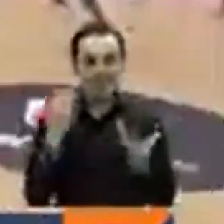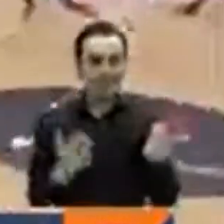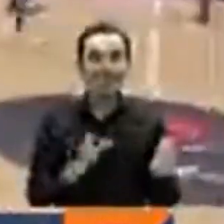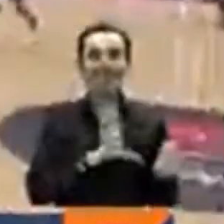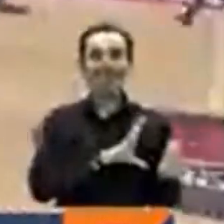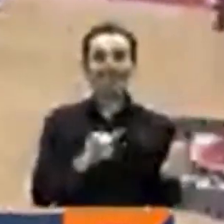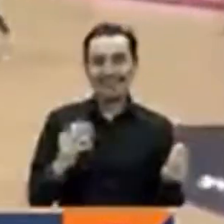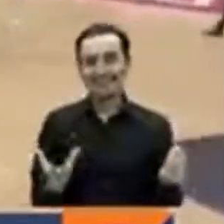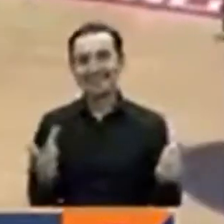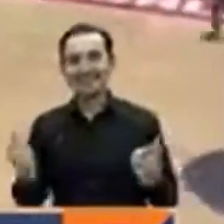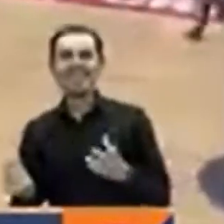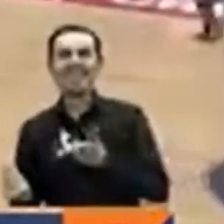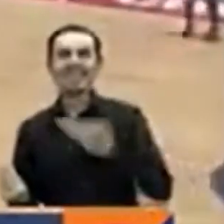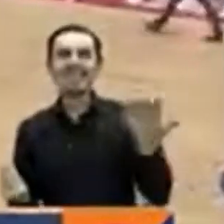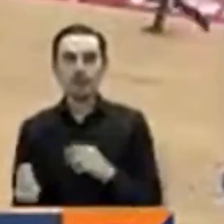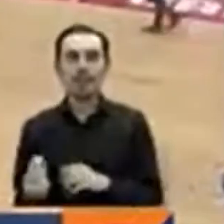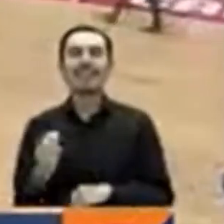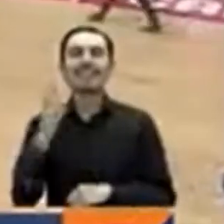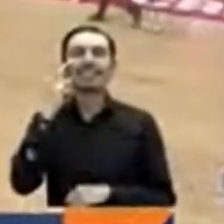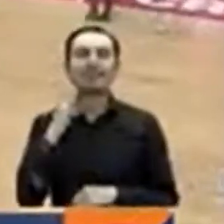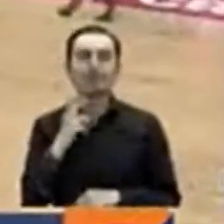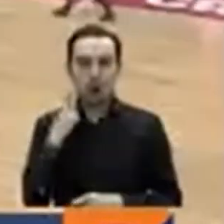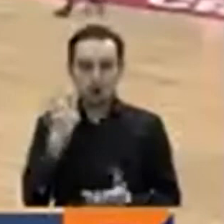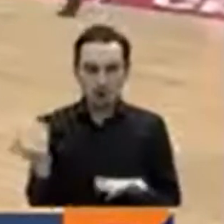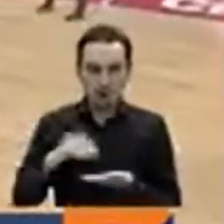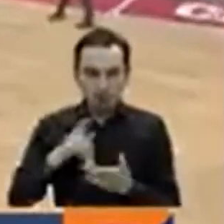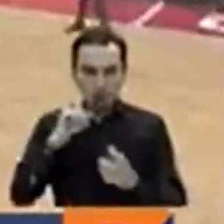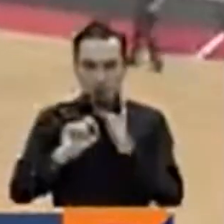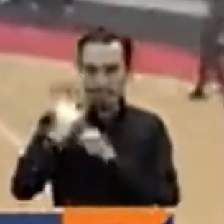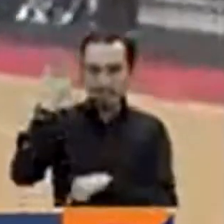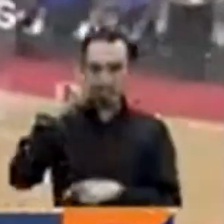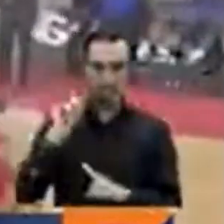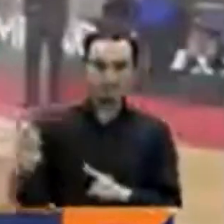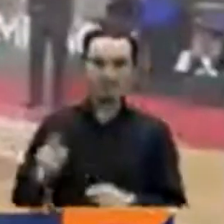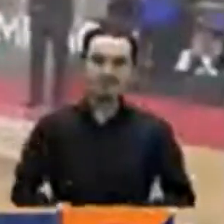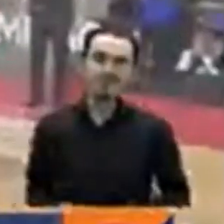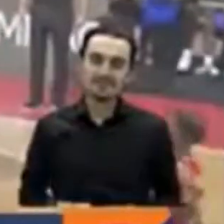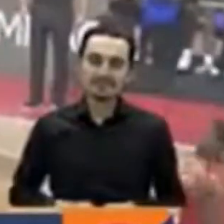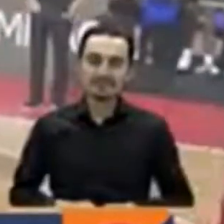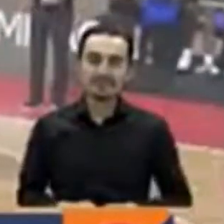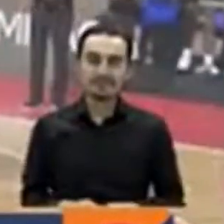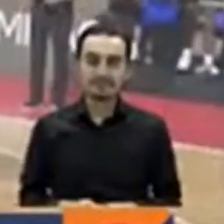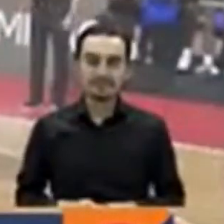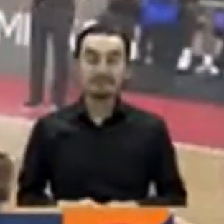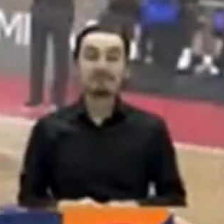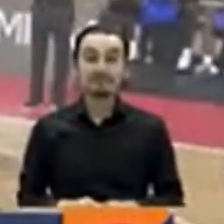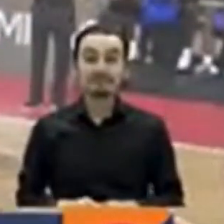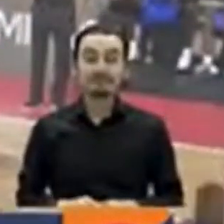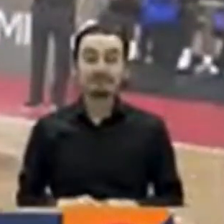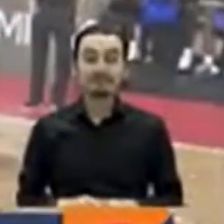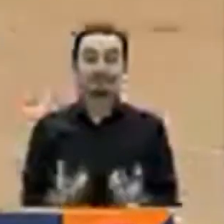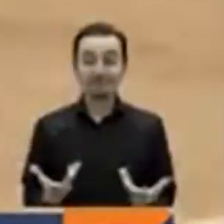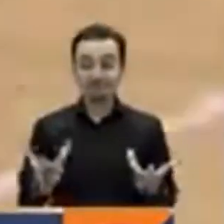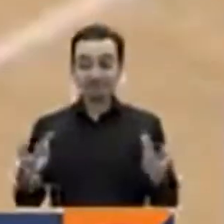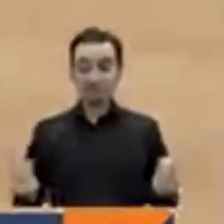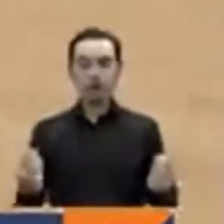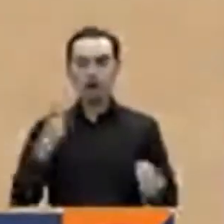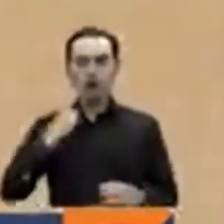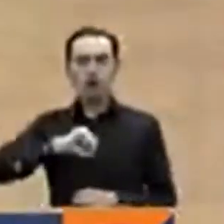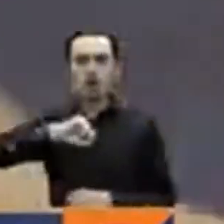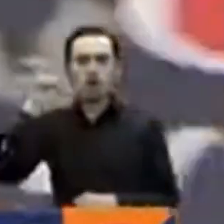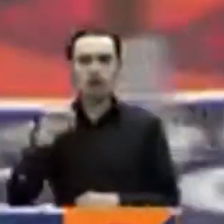y Cimarrones de Chocó. Así que vamos a repasar un poco de las imágenes y de lo que ocurrió. Pues los dirigidos por Guillermo Moreno ganaron